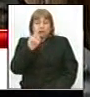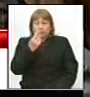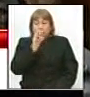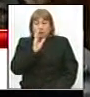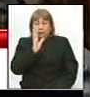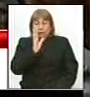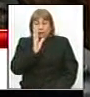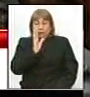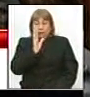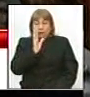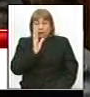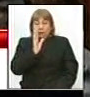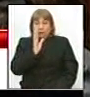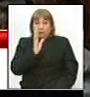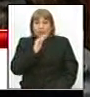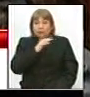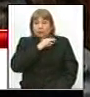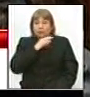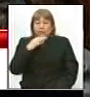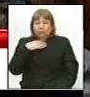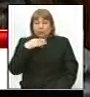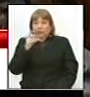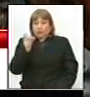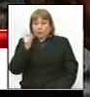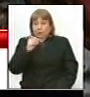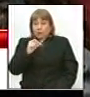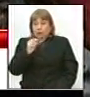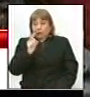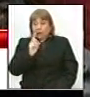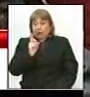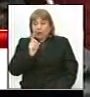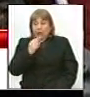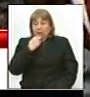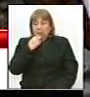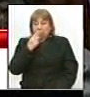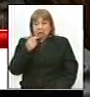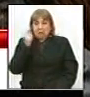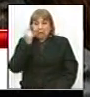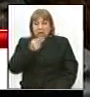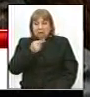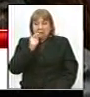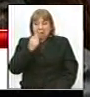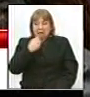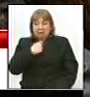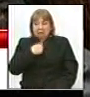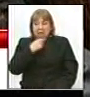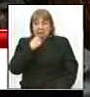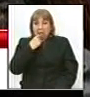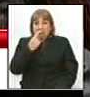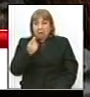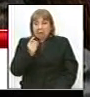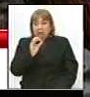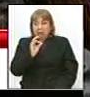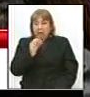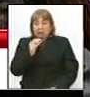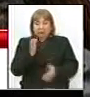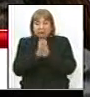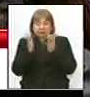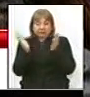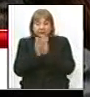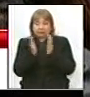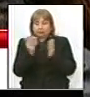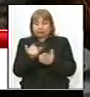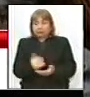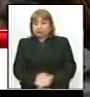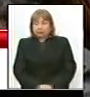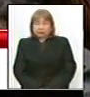tema del informe que viene a la fiscalía el callao que imputa al fiscal de la nación y me he pronunciado en el tema del periódico acá salió